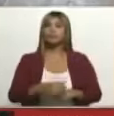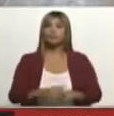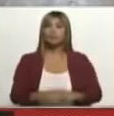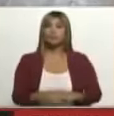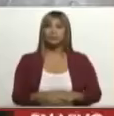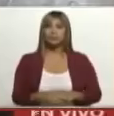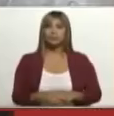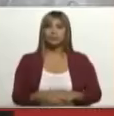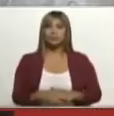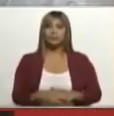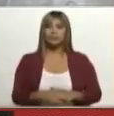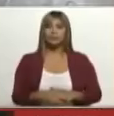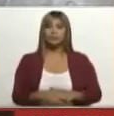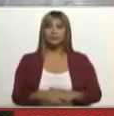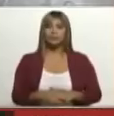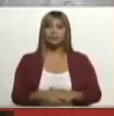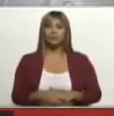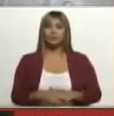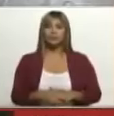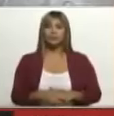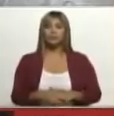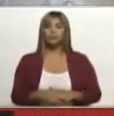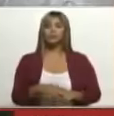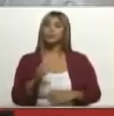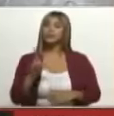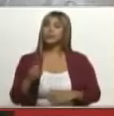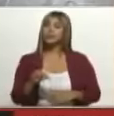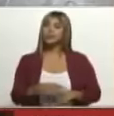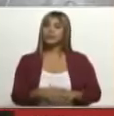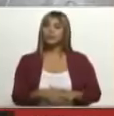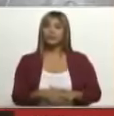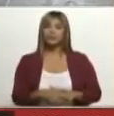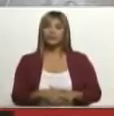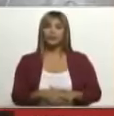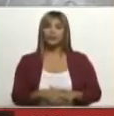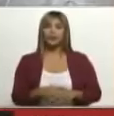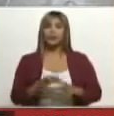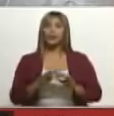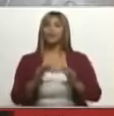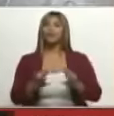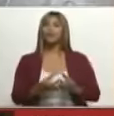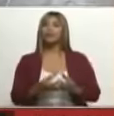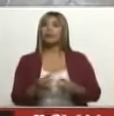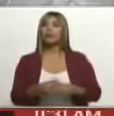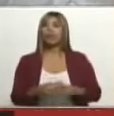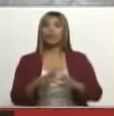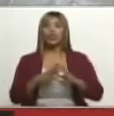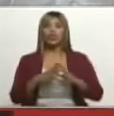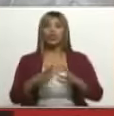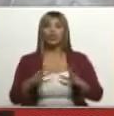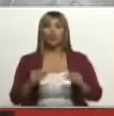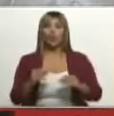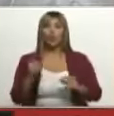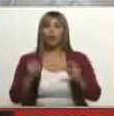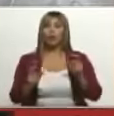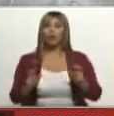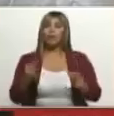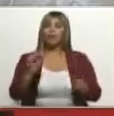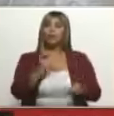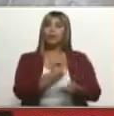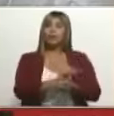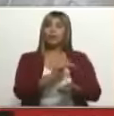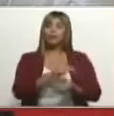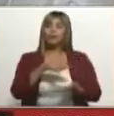Por supuesto que a los familiares de todos los compañeros que estuvieron aquí en